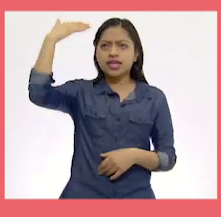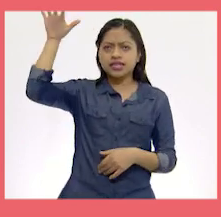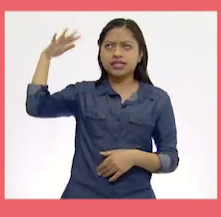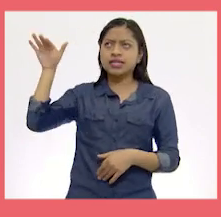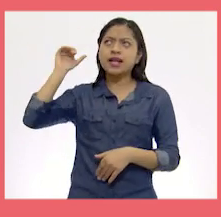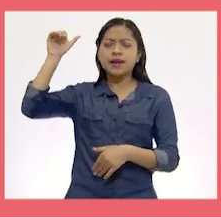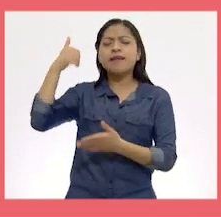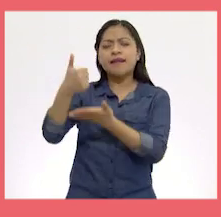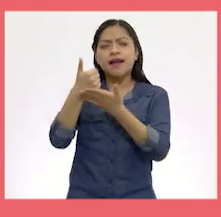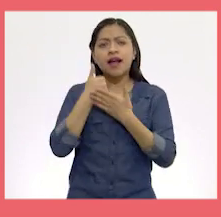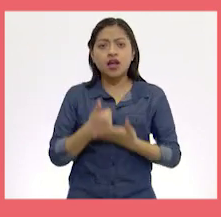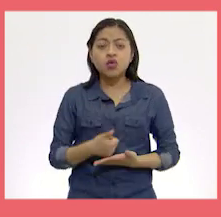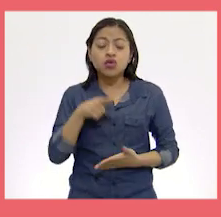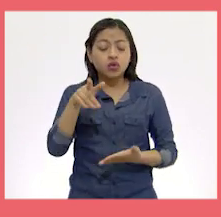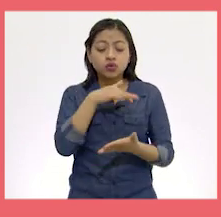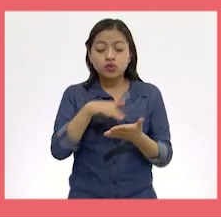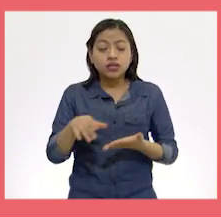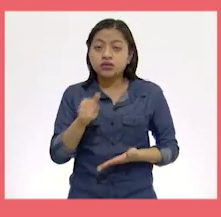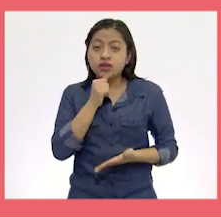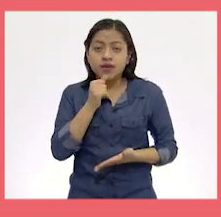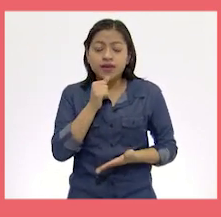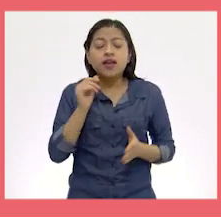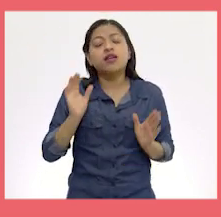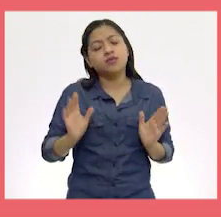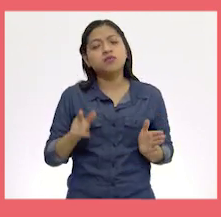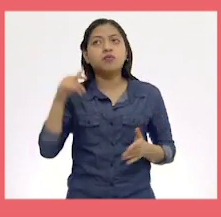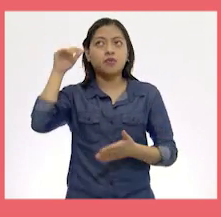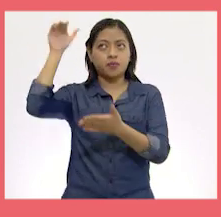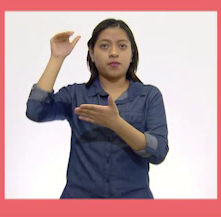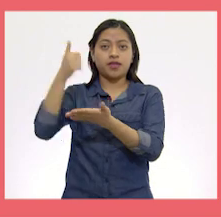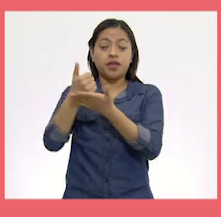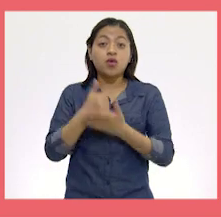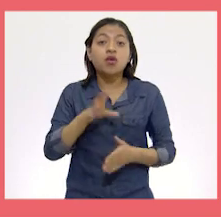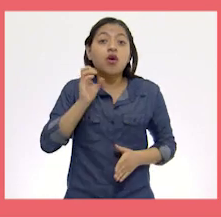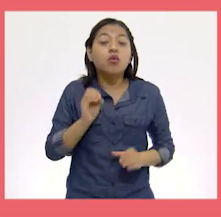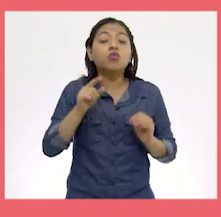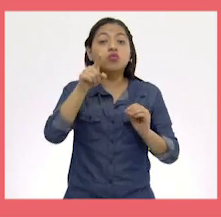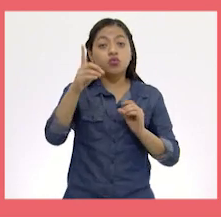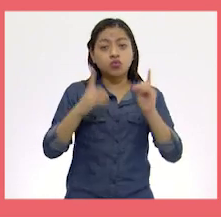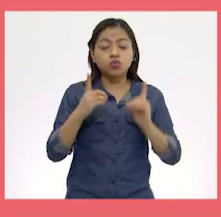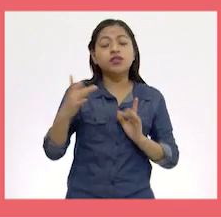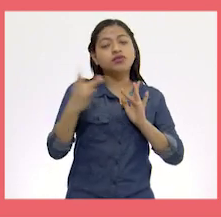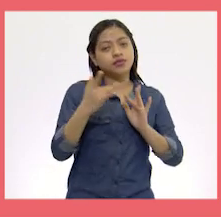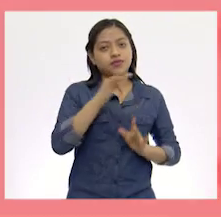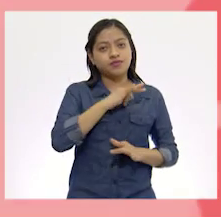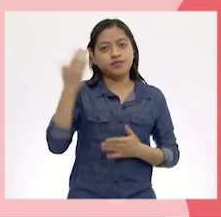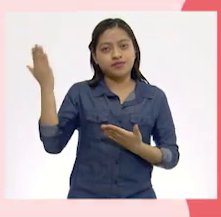o aún no lees. ¿O necesitas ayuda para resolver tus dudas? Contáctanos.